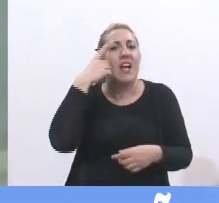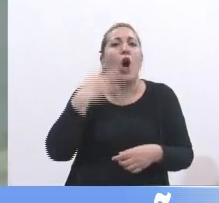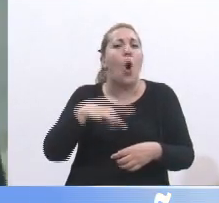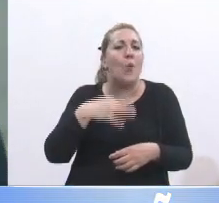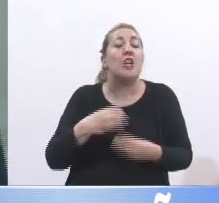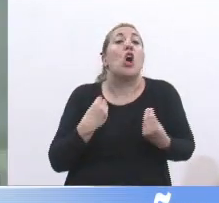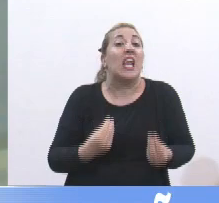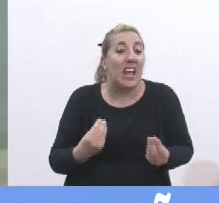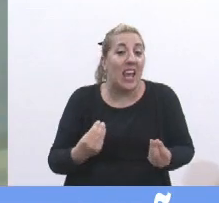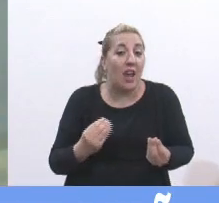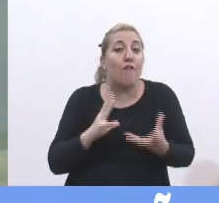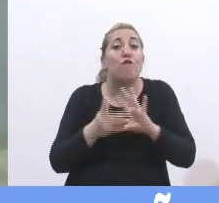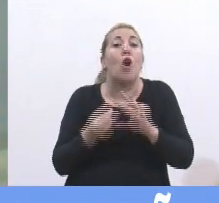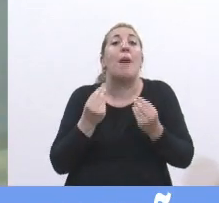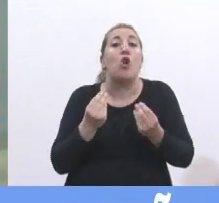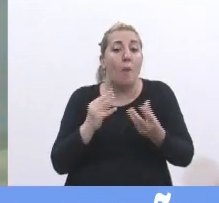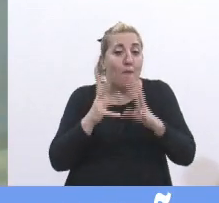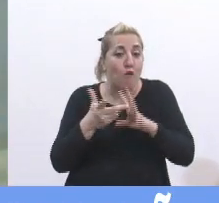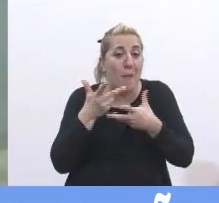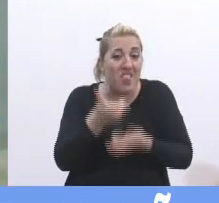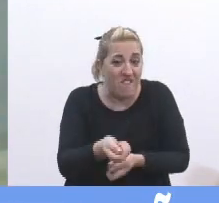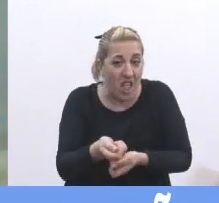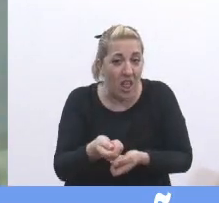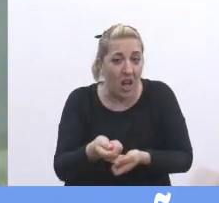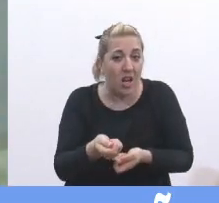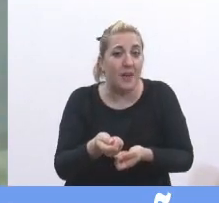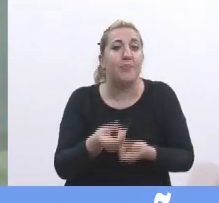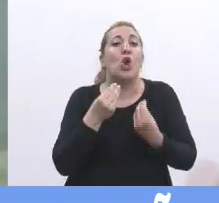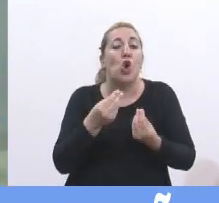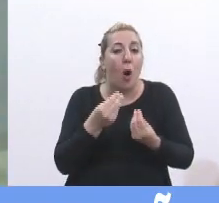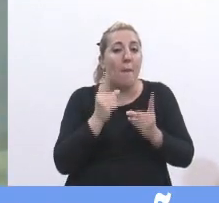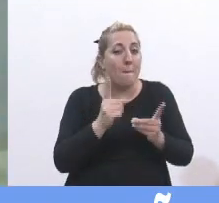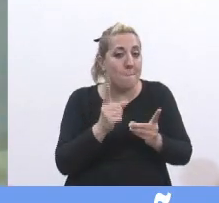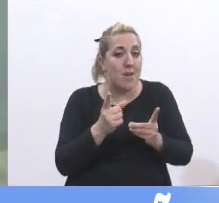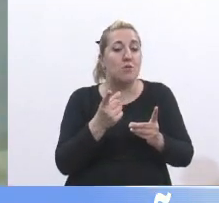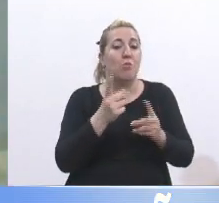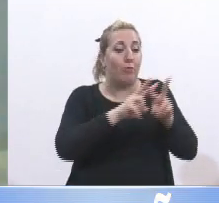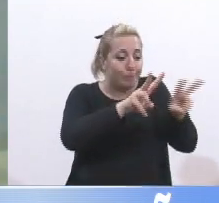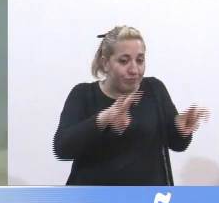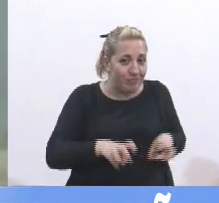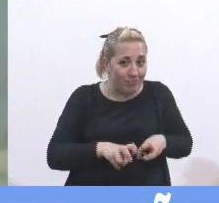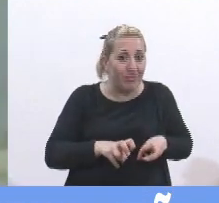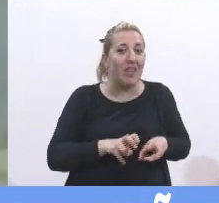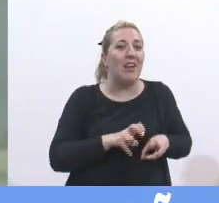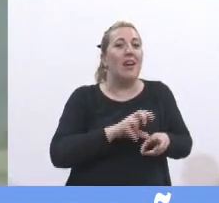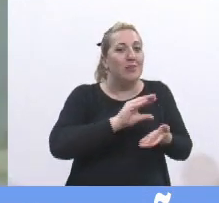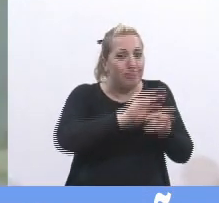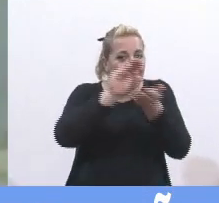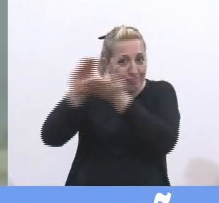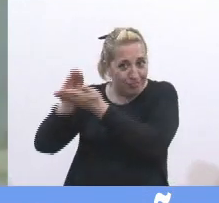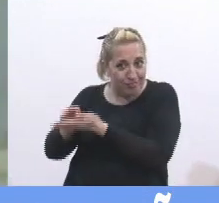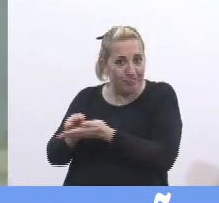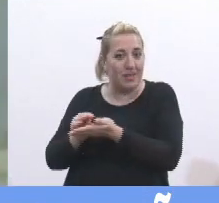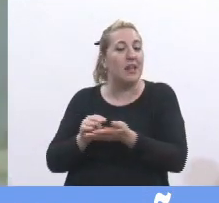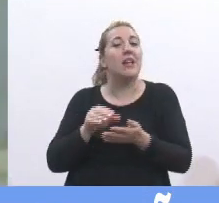¿Y de qué manera vamos a defender la distribución de los ingresos federales que